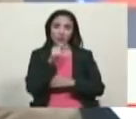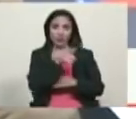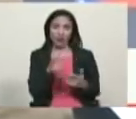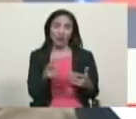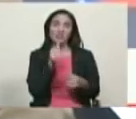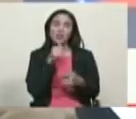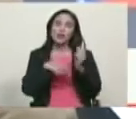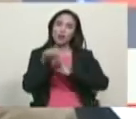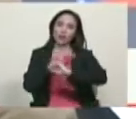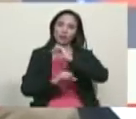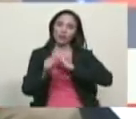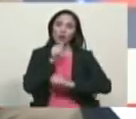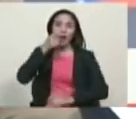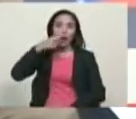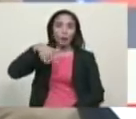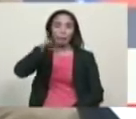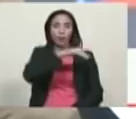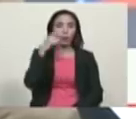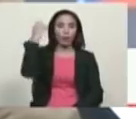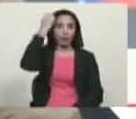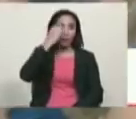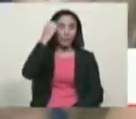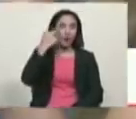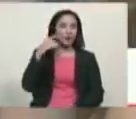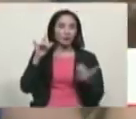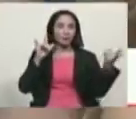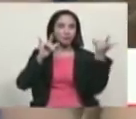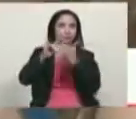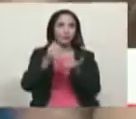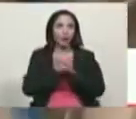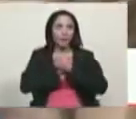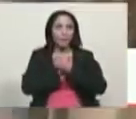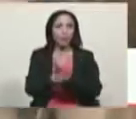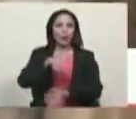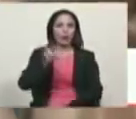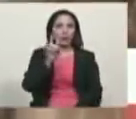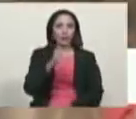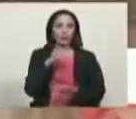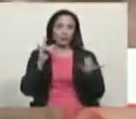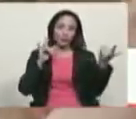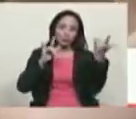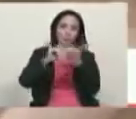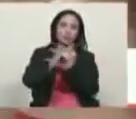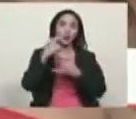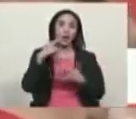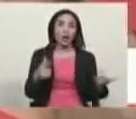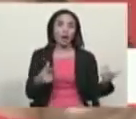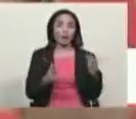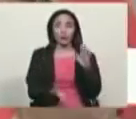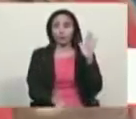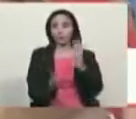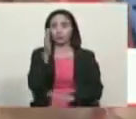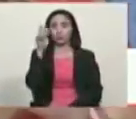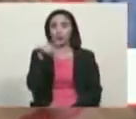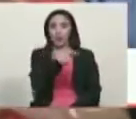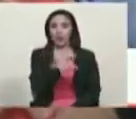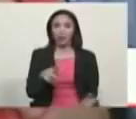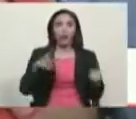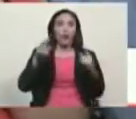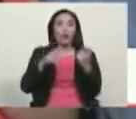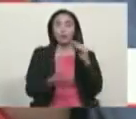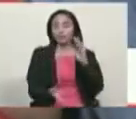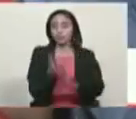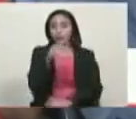quién? Los pueblos de España que aman a Venezuela, que quieren a Venezuela y que te van a pasar una factura muy